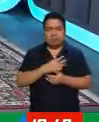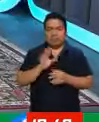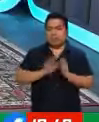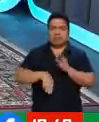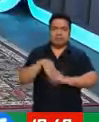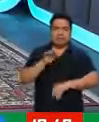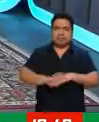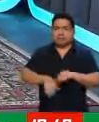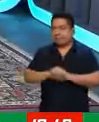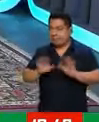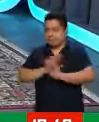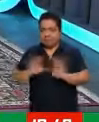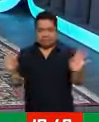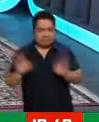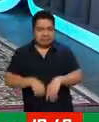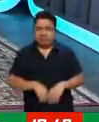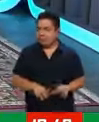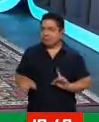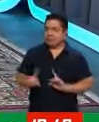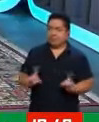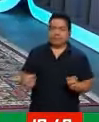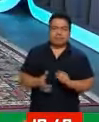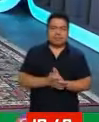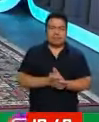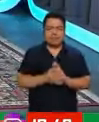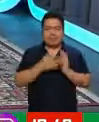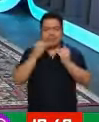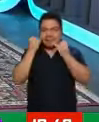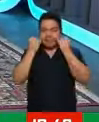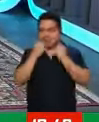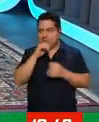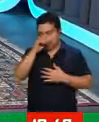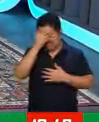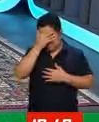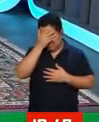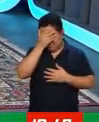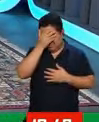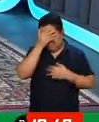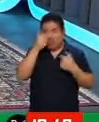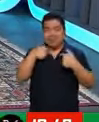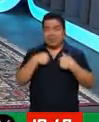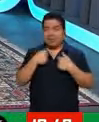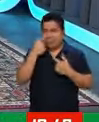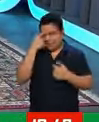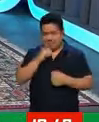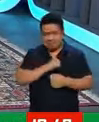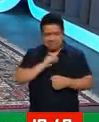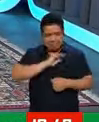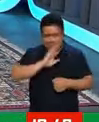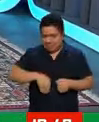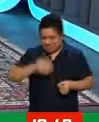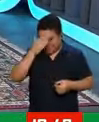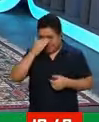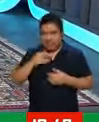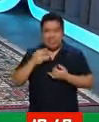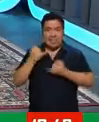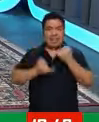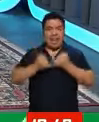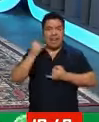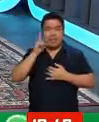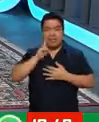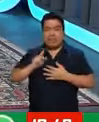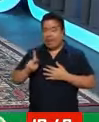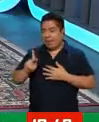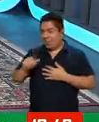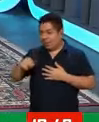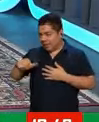voy. Ay, me no, miedo. No. Señora, es oye, que imagínese que despertarse. Imagínate que despierto y soy. ¿Y te caes mal? La jueza Piña. ¡No! O la